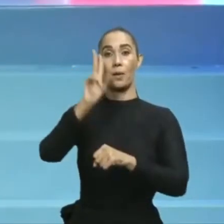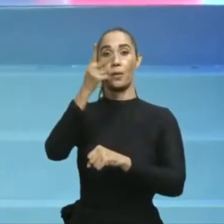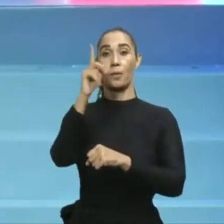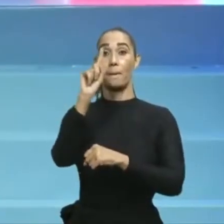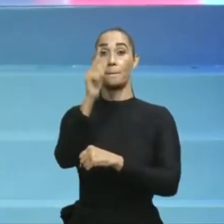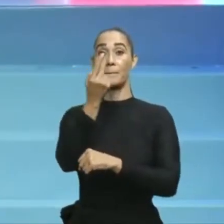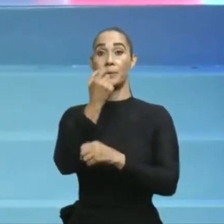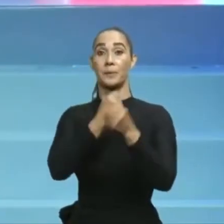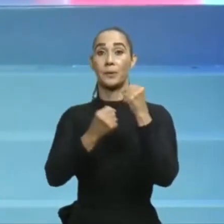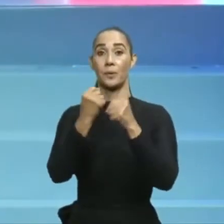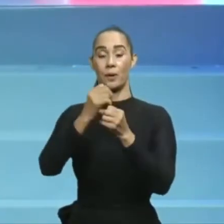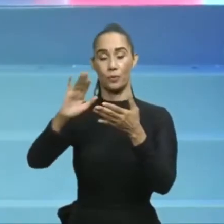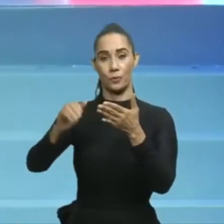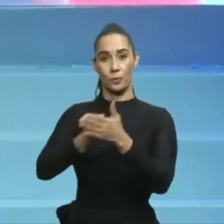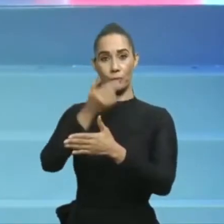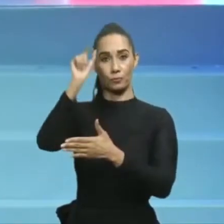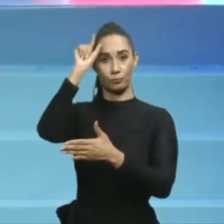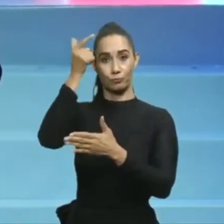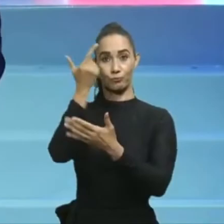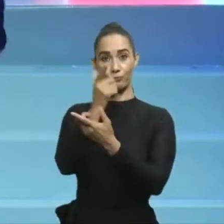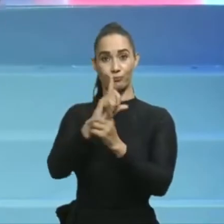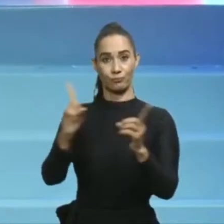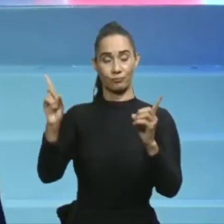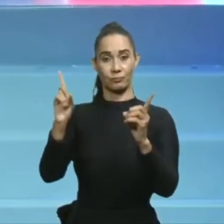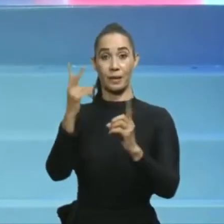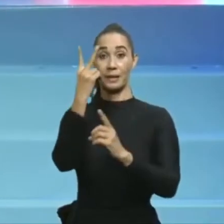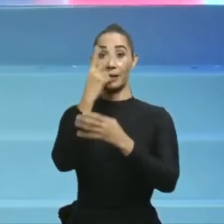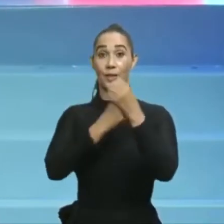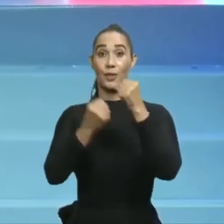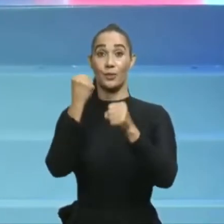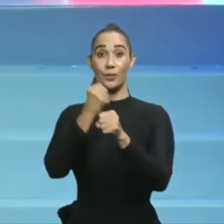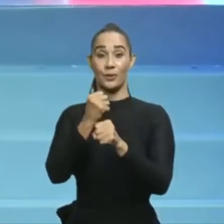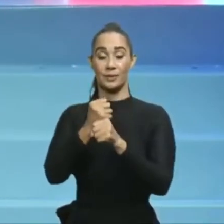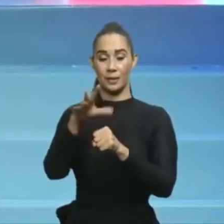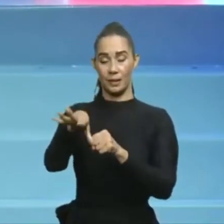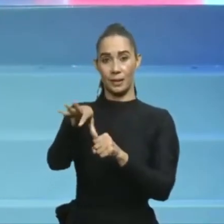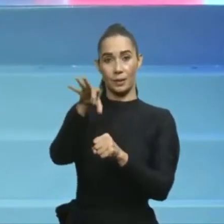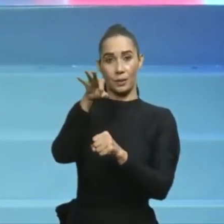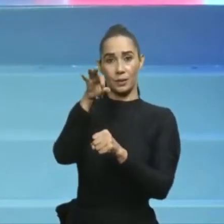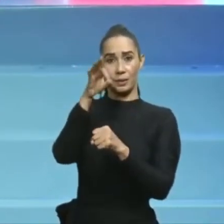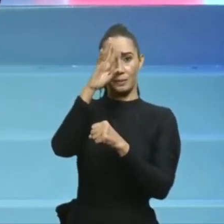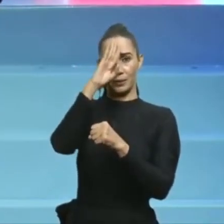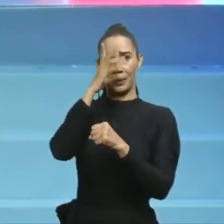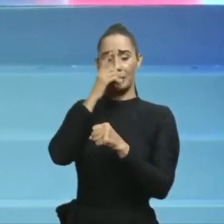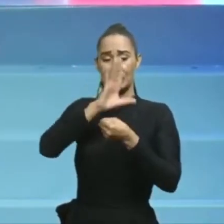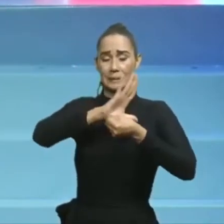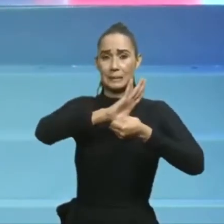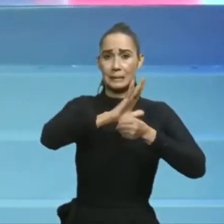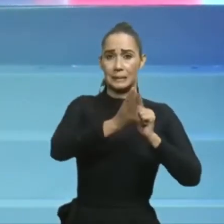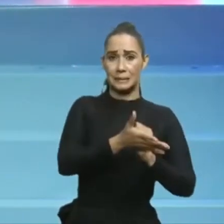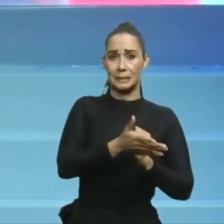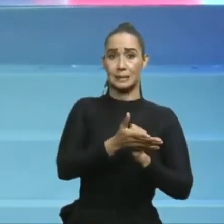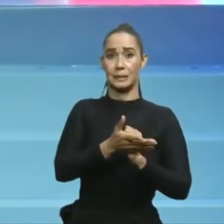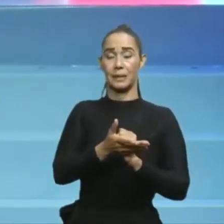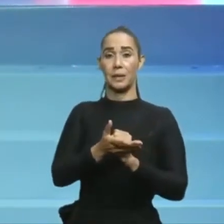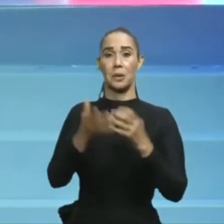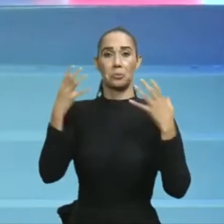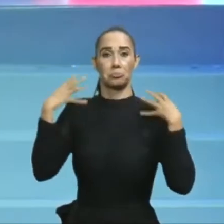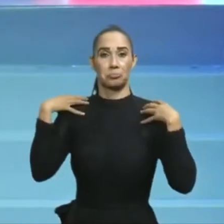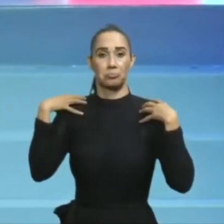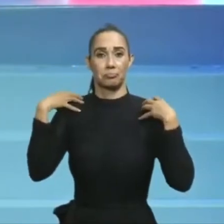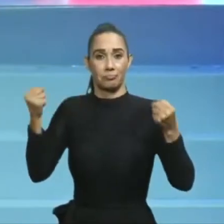de una nueva gesta restauradora hace dos años encontramos un país en pandemia y restauramos la salud